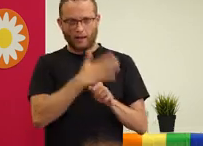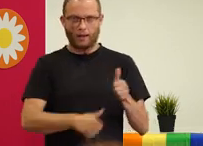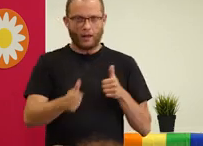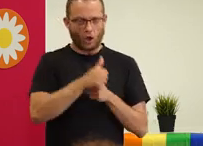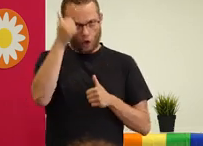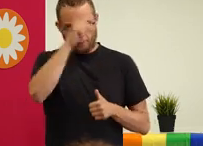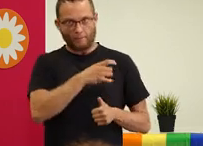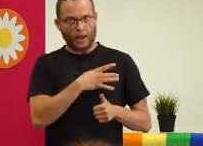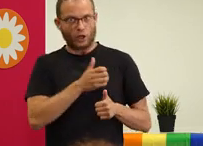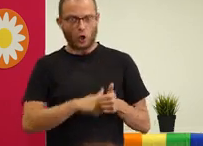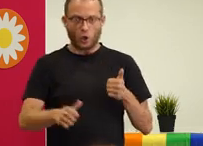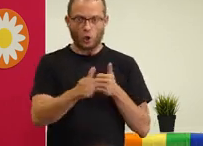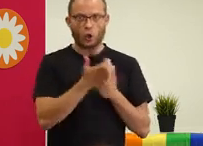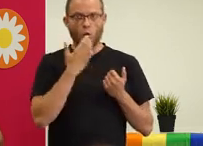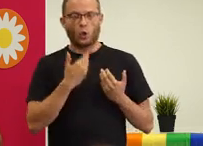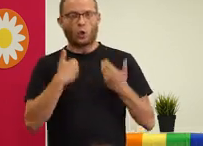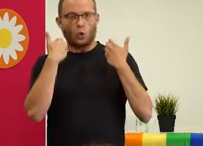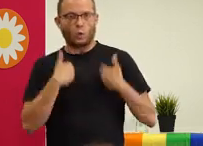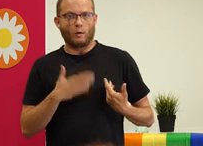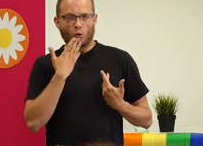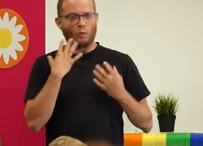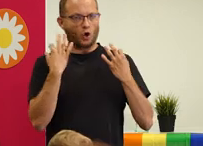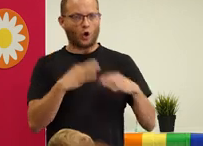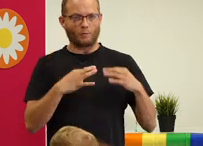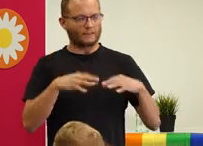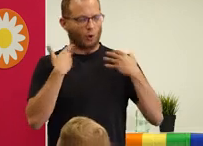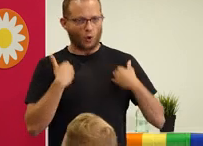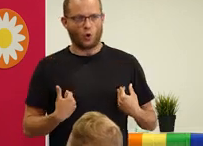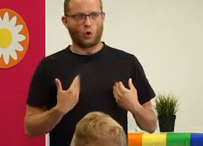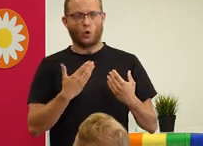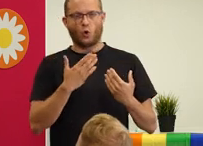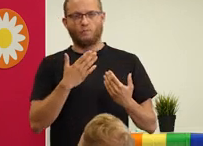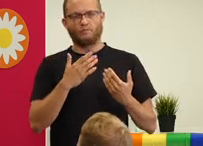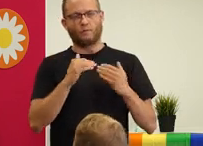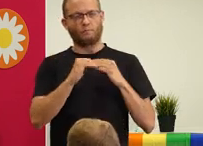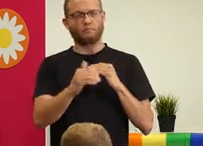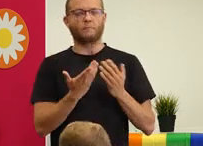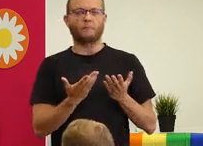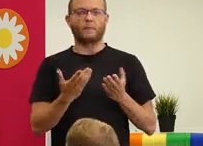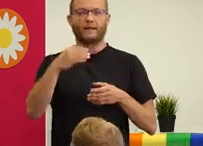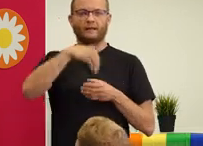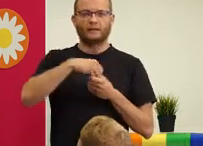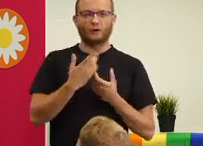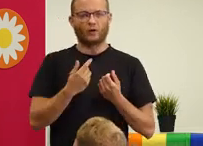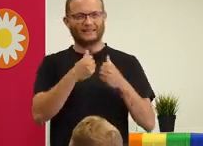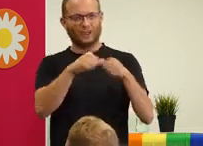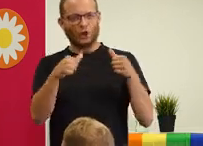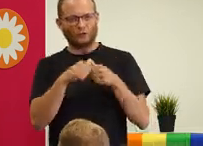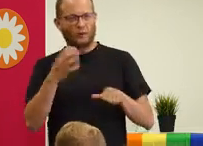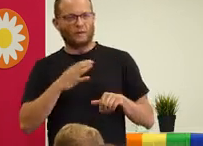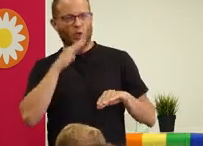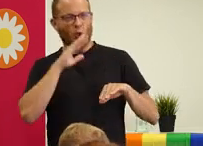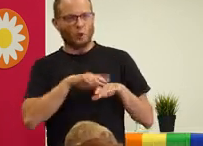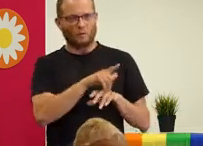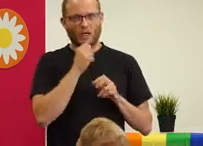hombres blancos, con unos cuerpos además súper normativos, o sea, perpetuando un montón de estereotipos bueno,